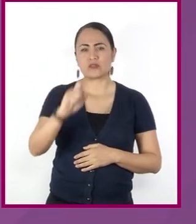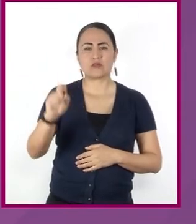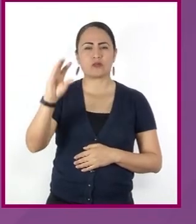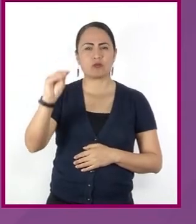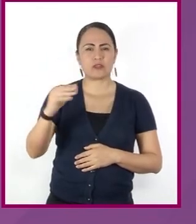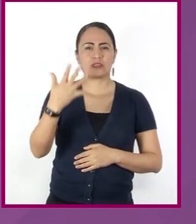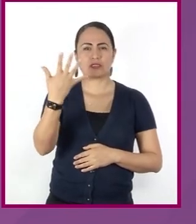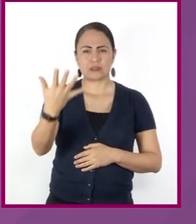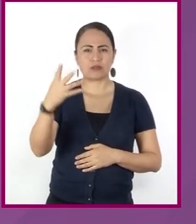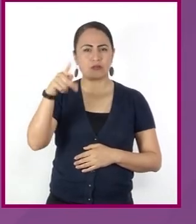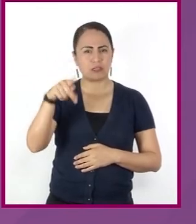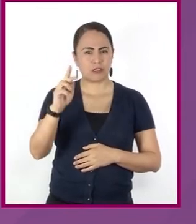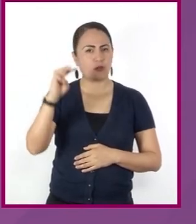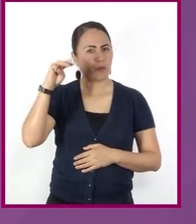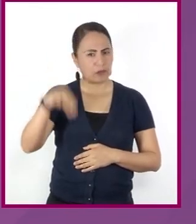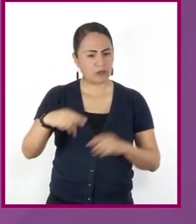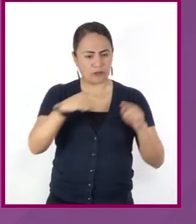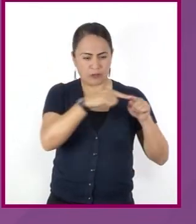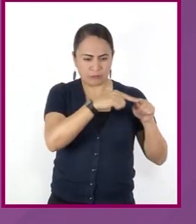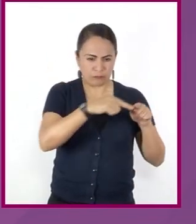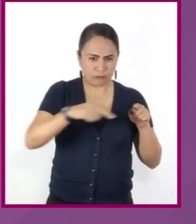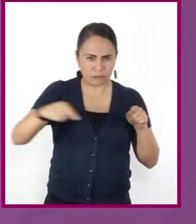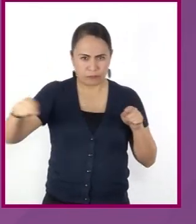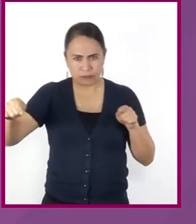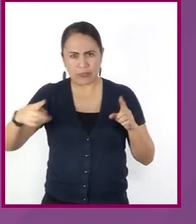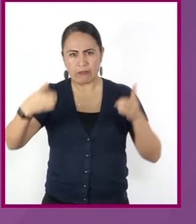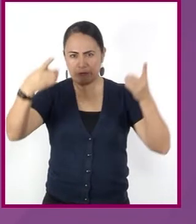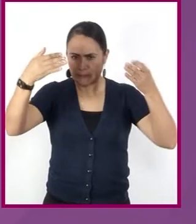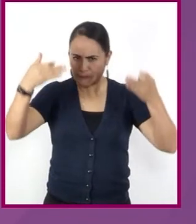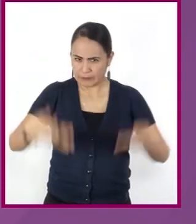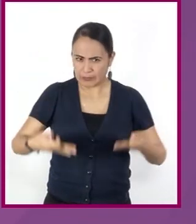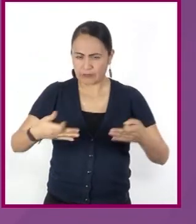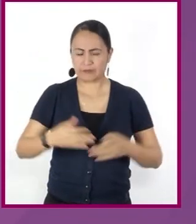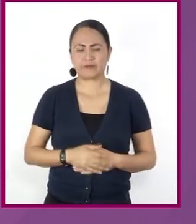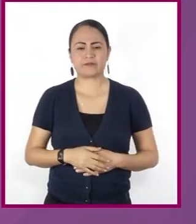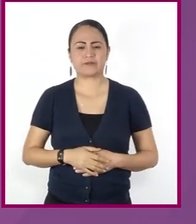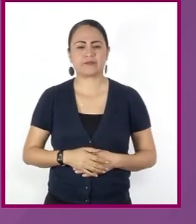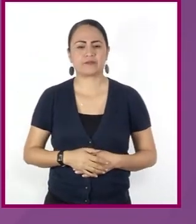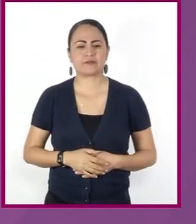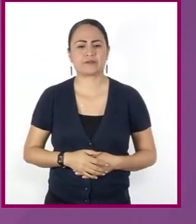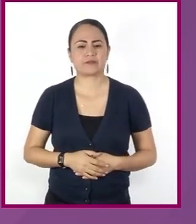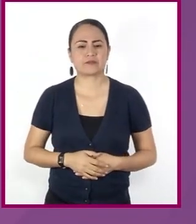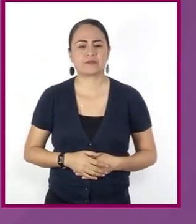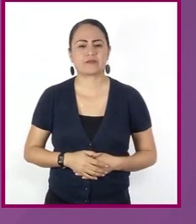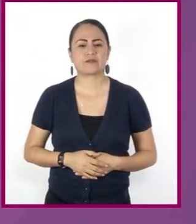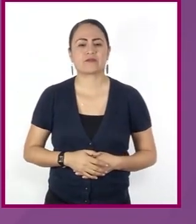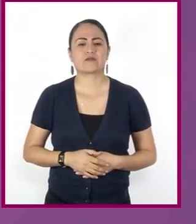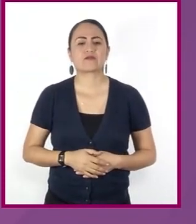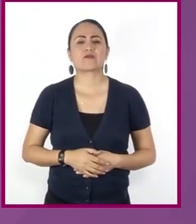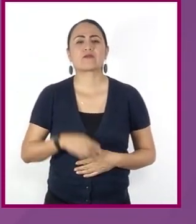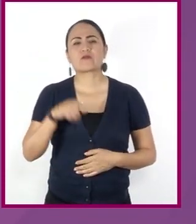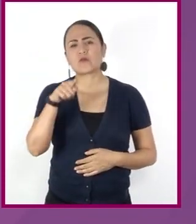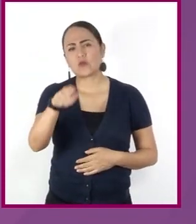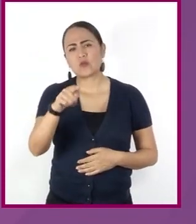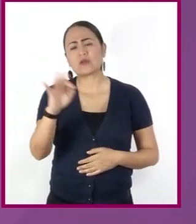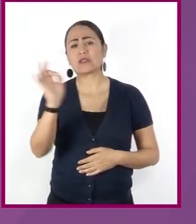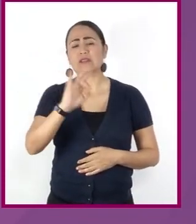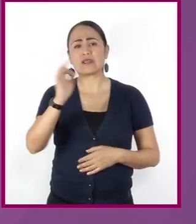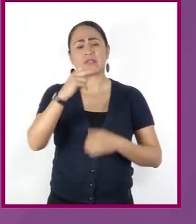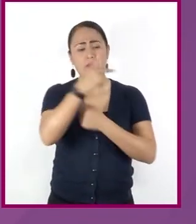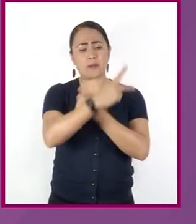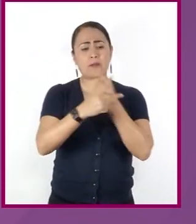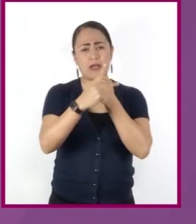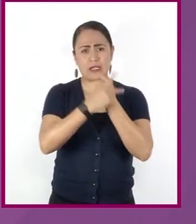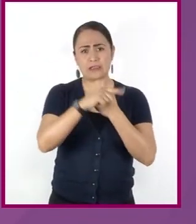42.195 kilómetros es la distancia oficial de este. Si lo corrieras en un país con